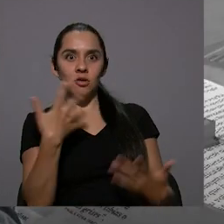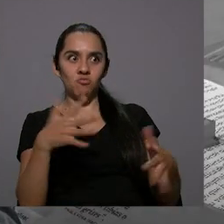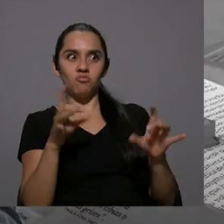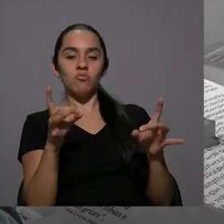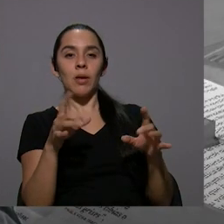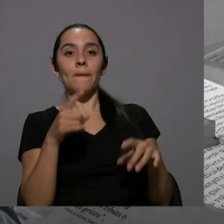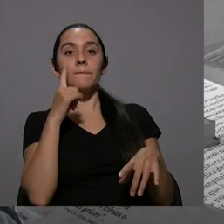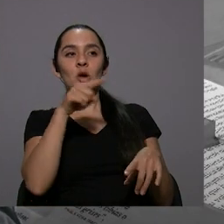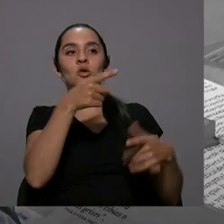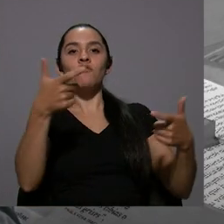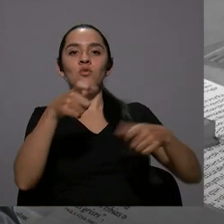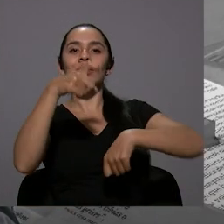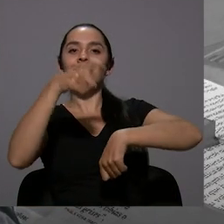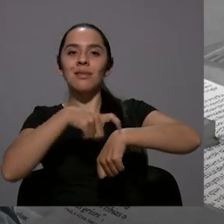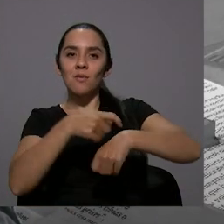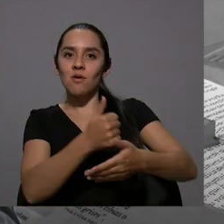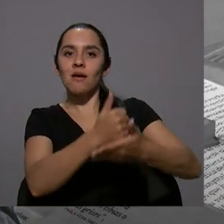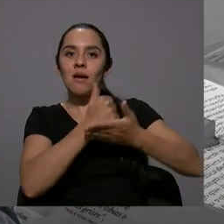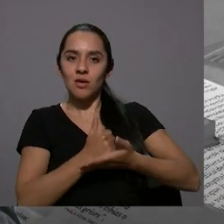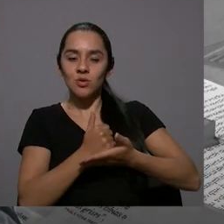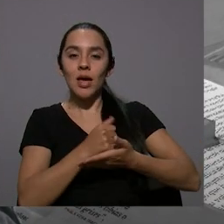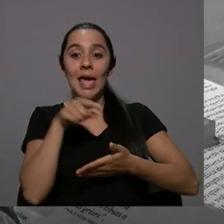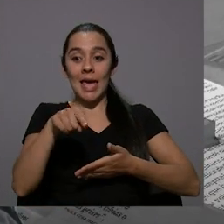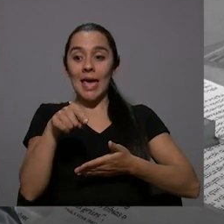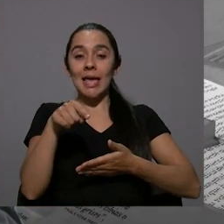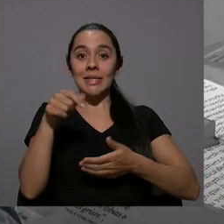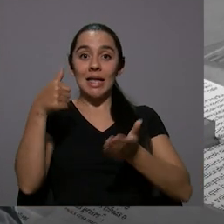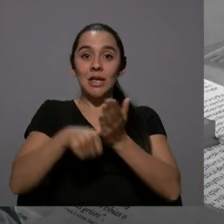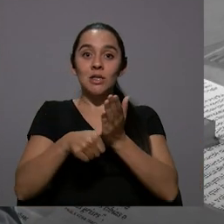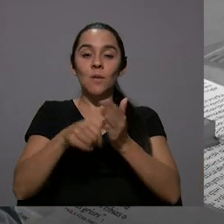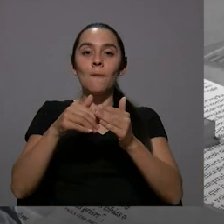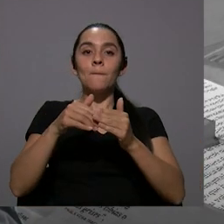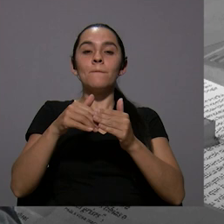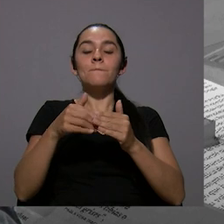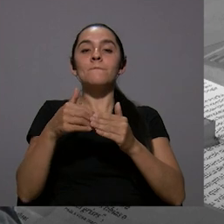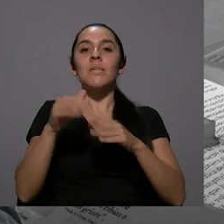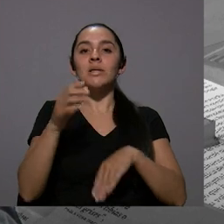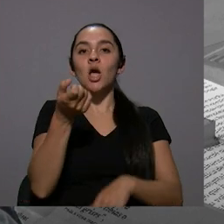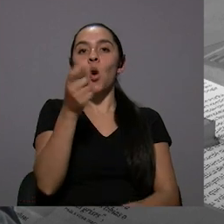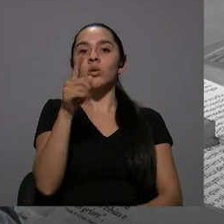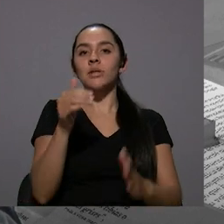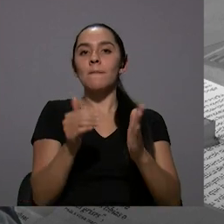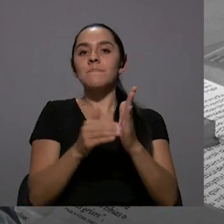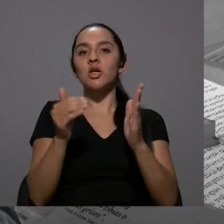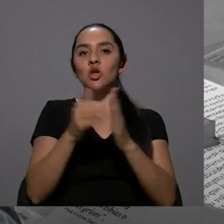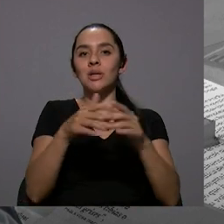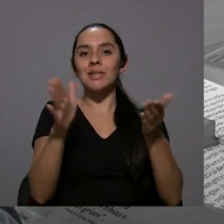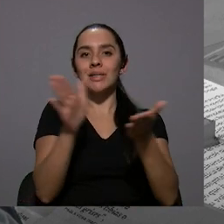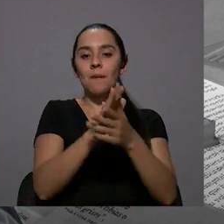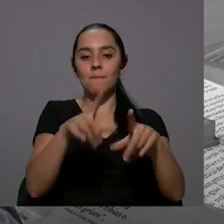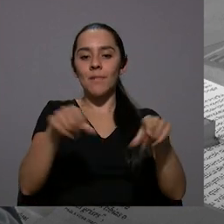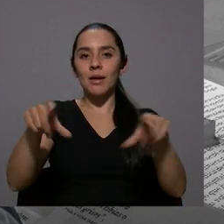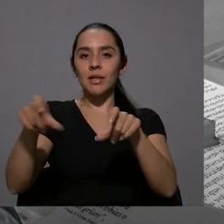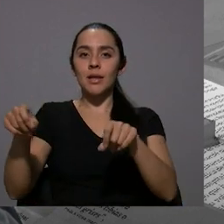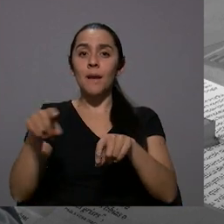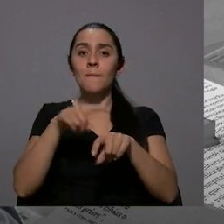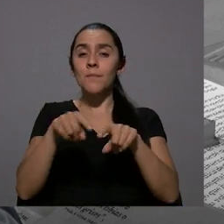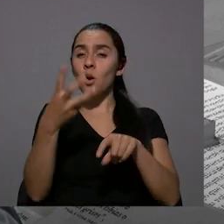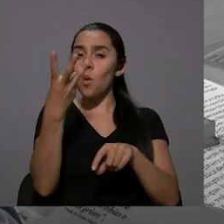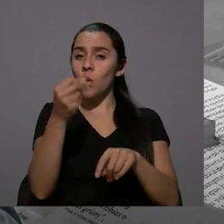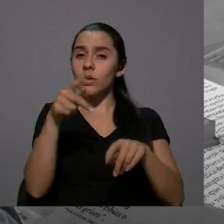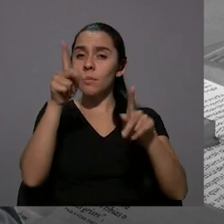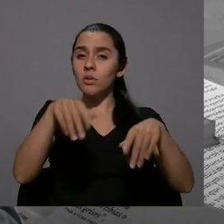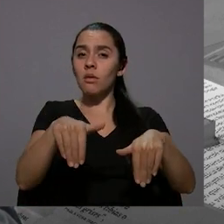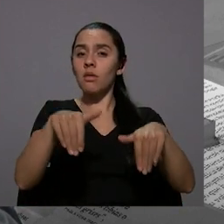además otra cosa veen esta elección en esta elección producimos 11 millones de papeletas aproximadamente y el abstencionismo